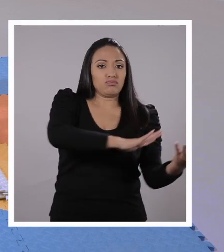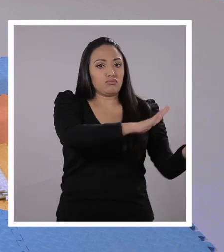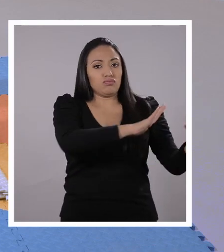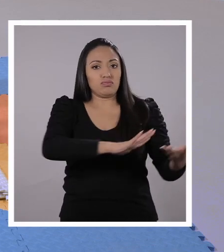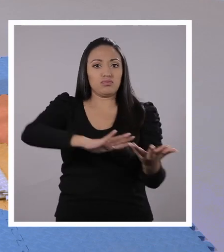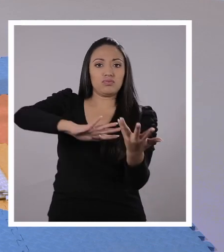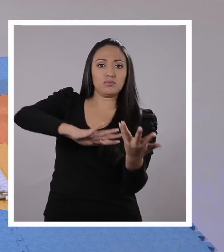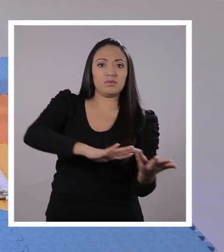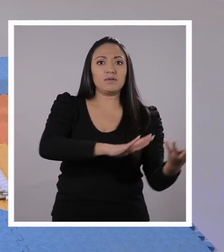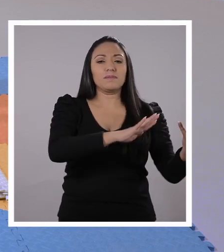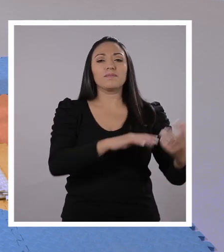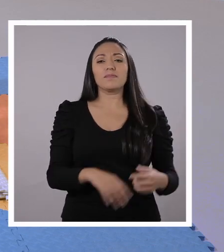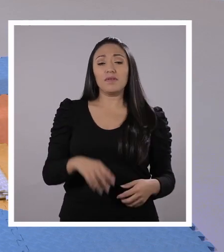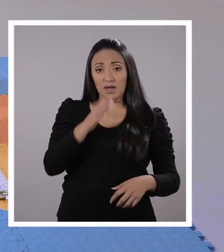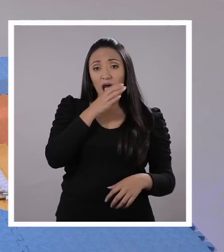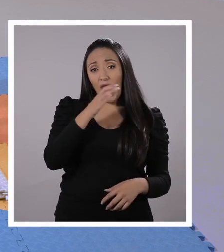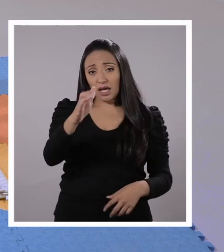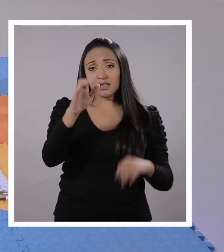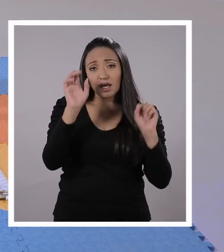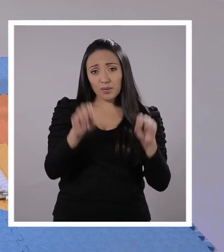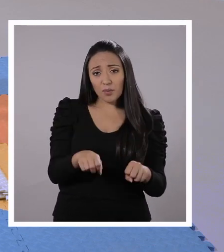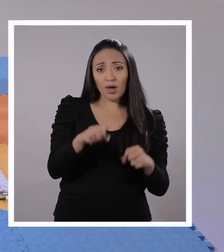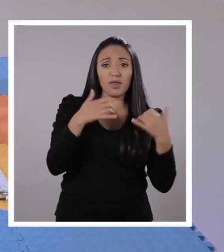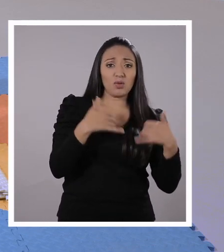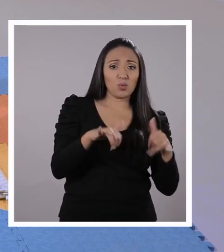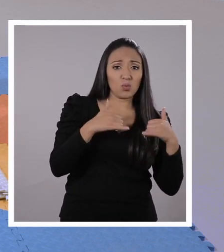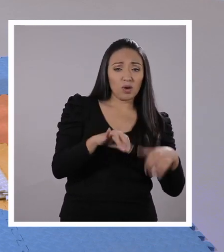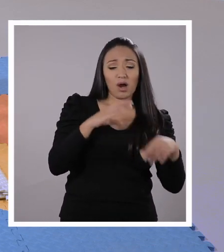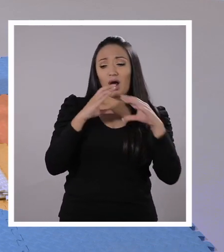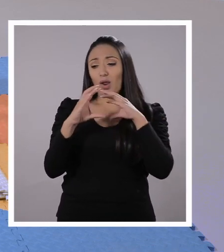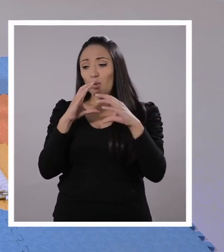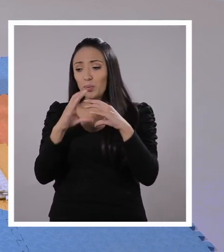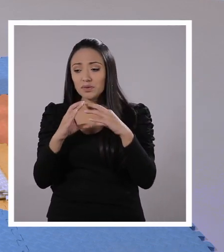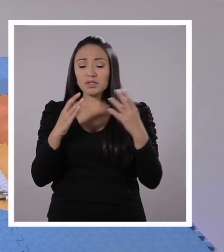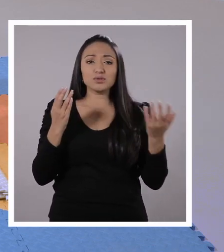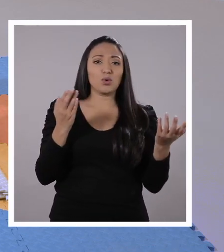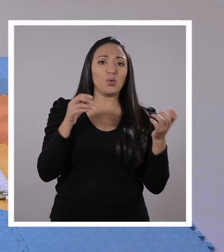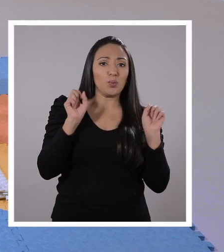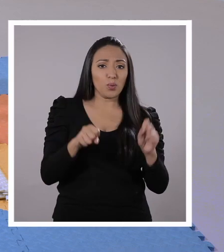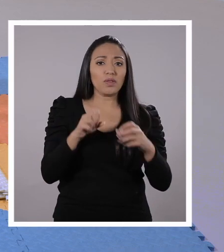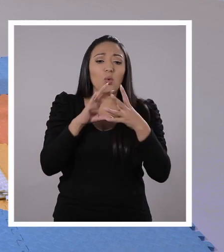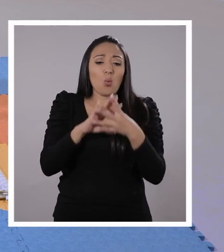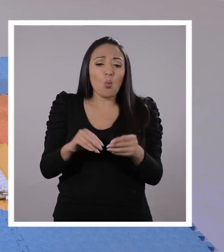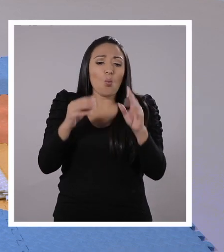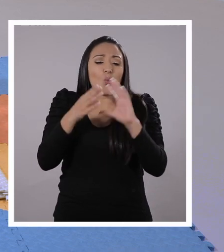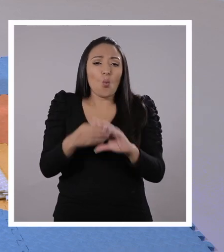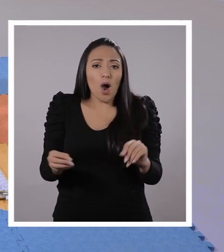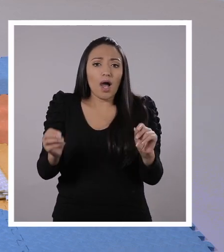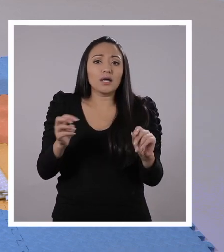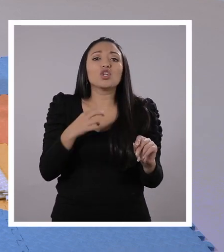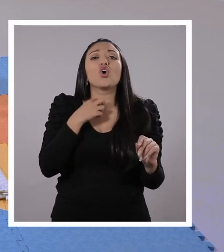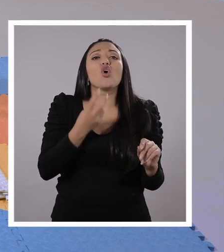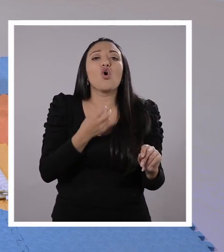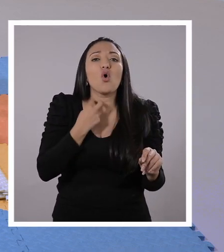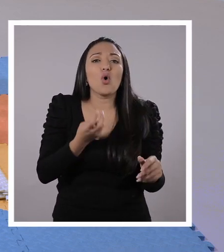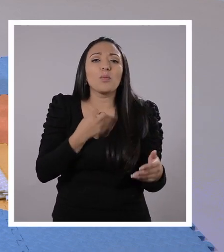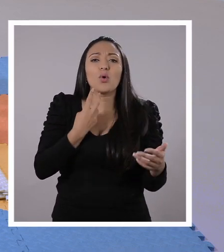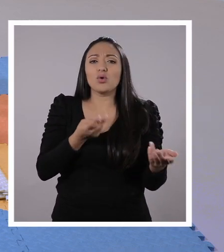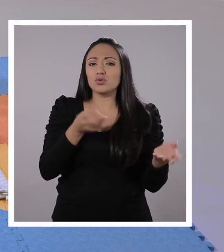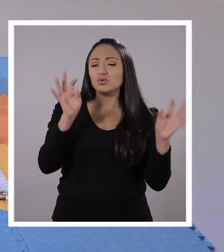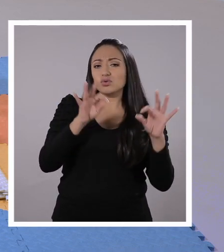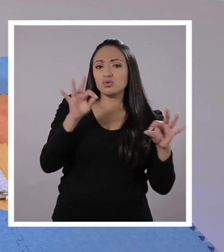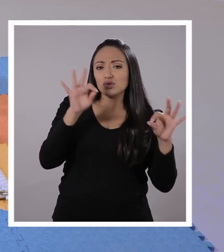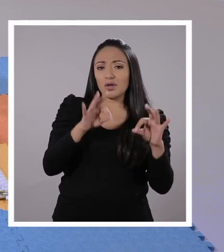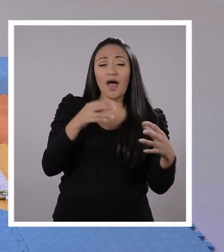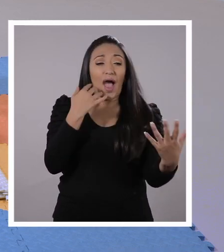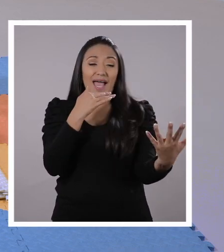sostenerlo. Eso. Ahí pueden cantar, jugar, conversarles, contarles un cuento. y ponerles la voz más bonita que